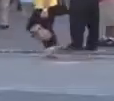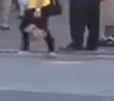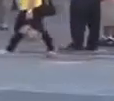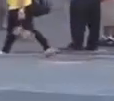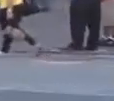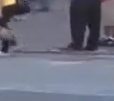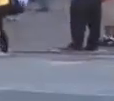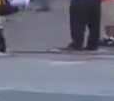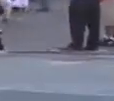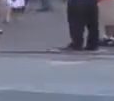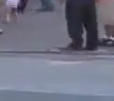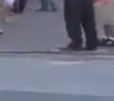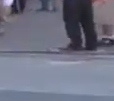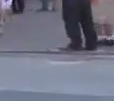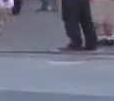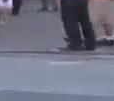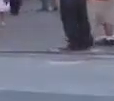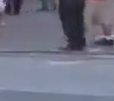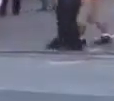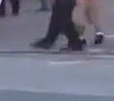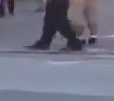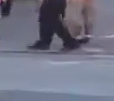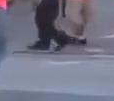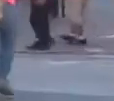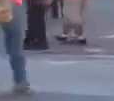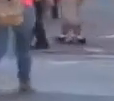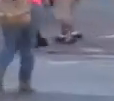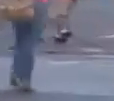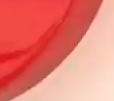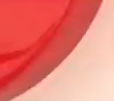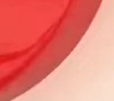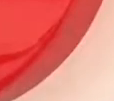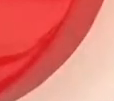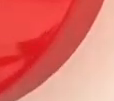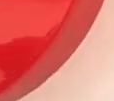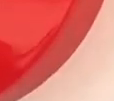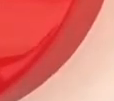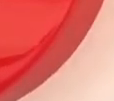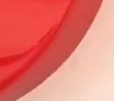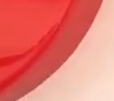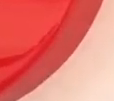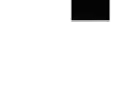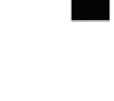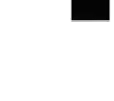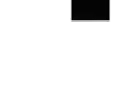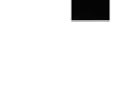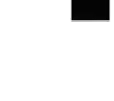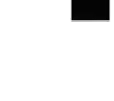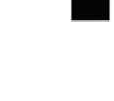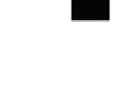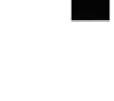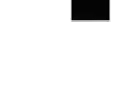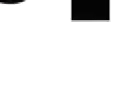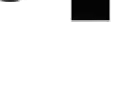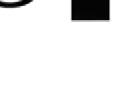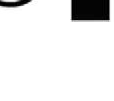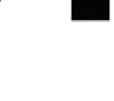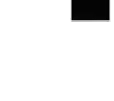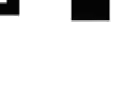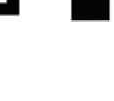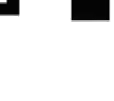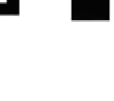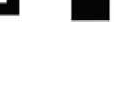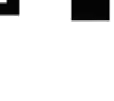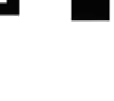el ancho de banda en perjuicio de otros, ya que consideran que el actual modelo de cobro es insostenible por la gran congestión en redes que existe.